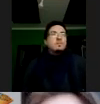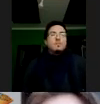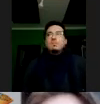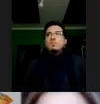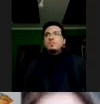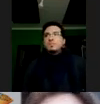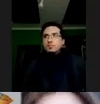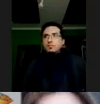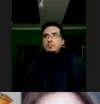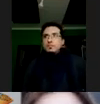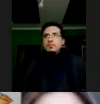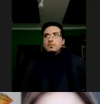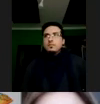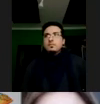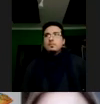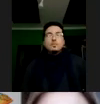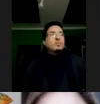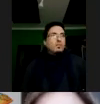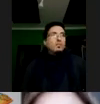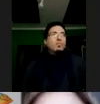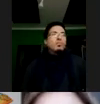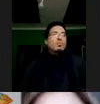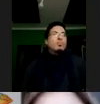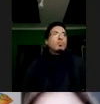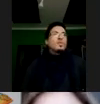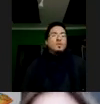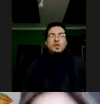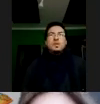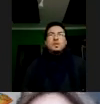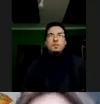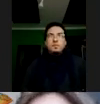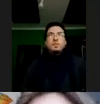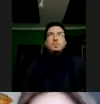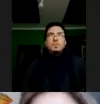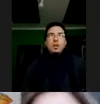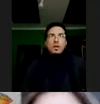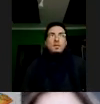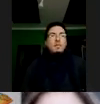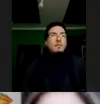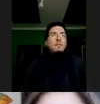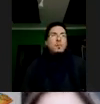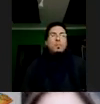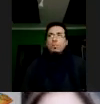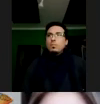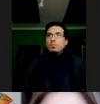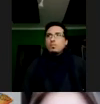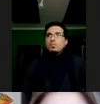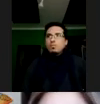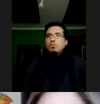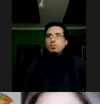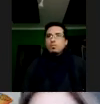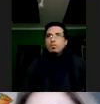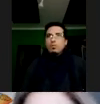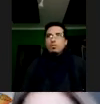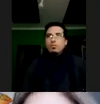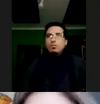entendido, sigue pasando la materia y a ustedes se les siguen acumulando las dudas, porque muchas veces para entender